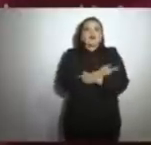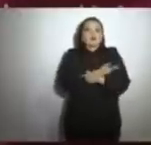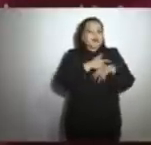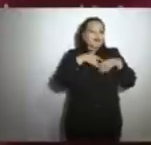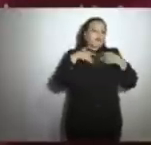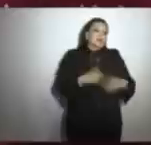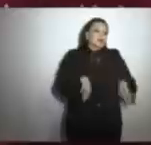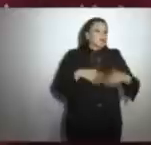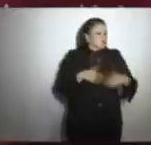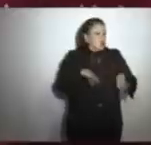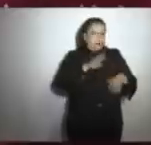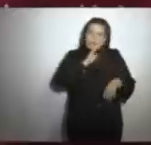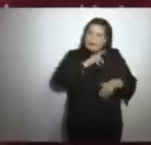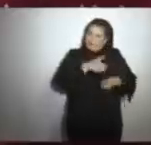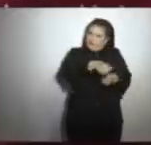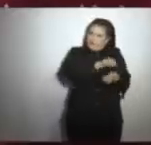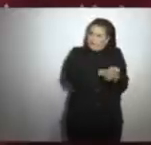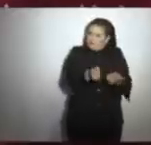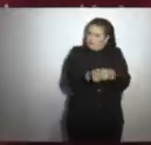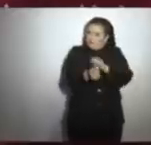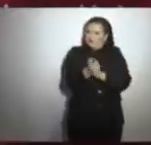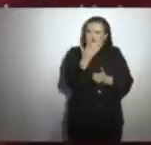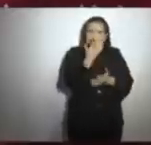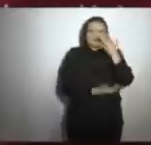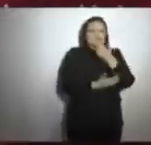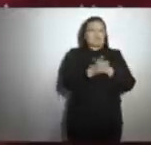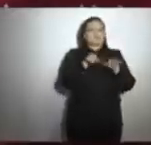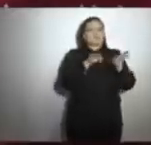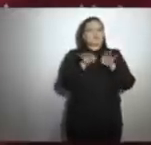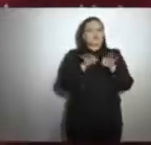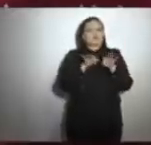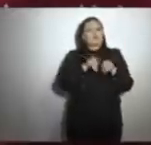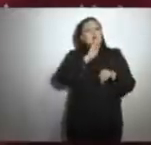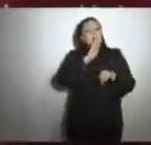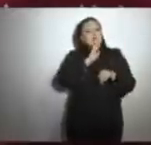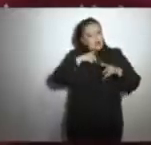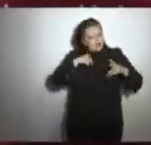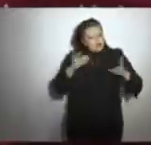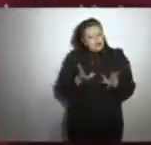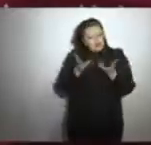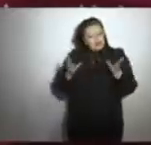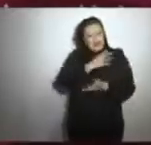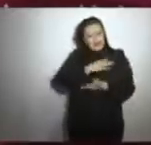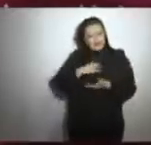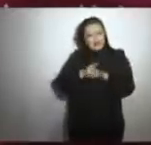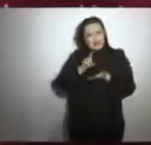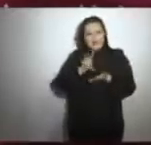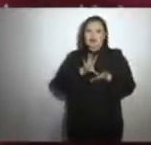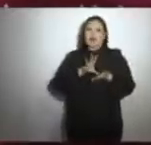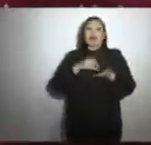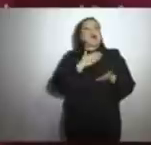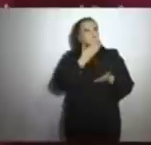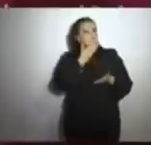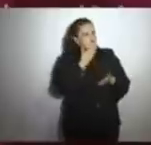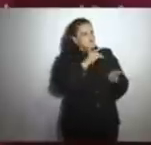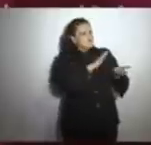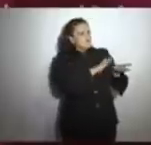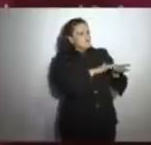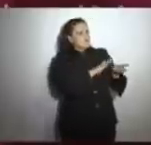las mamás hacen todo por sus hijos y los sacan adelante. Y de verdad que son un ejemplo para